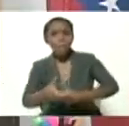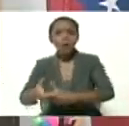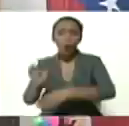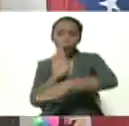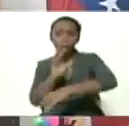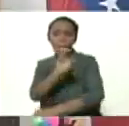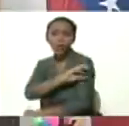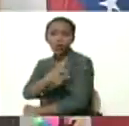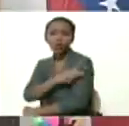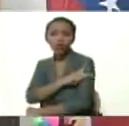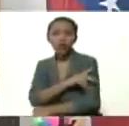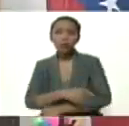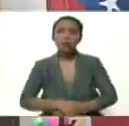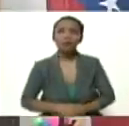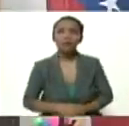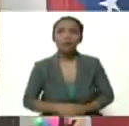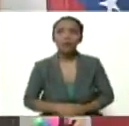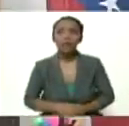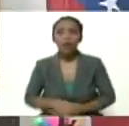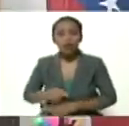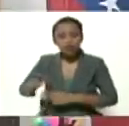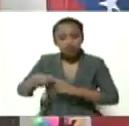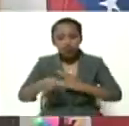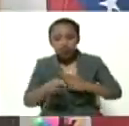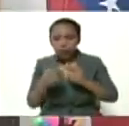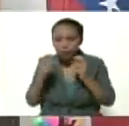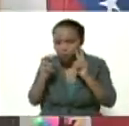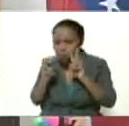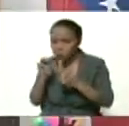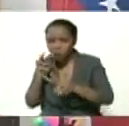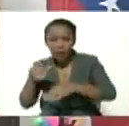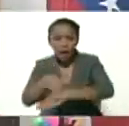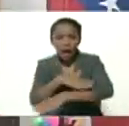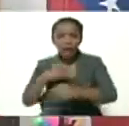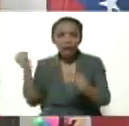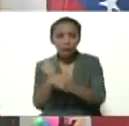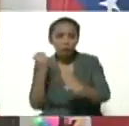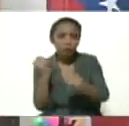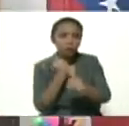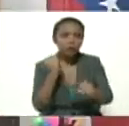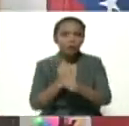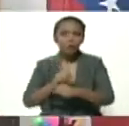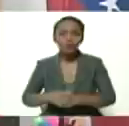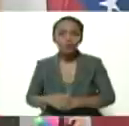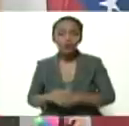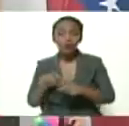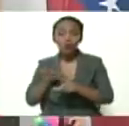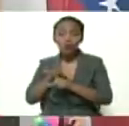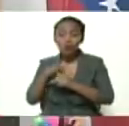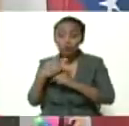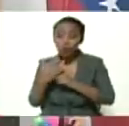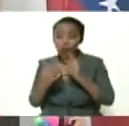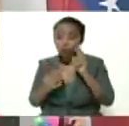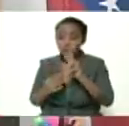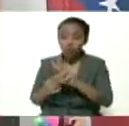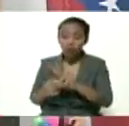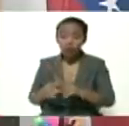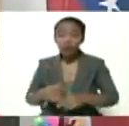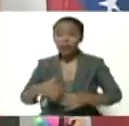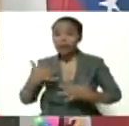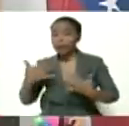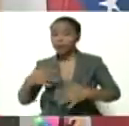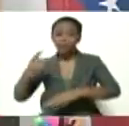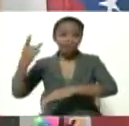protección civil, recorriendo las calles, trabajando en una situación sumamente